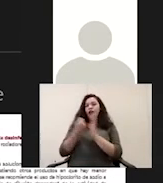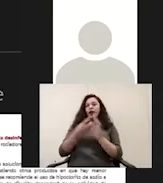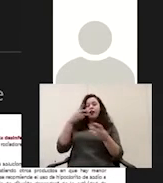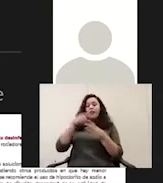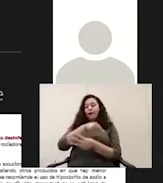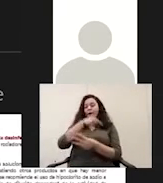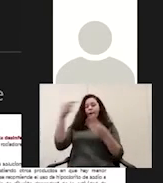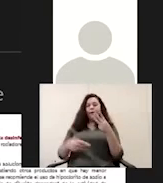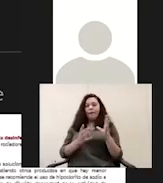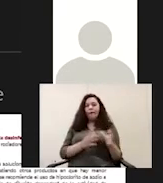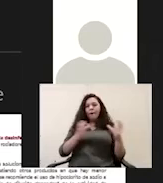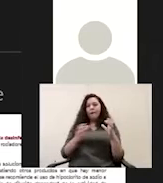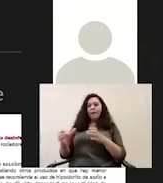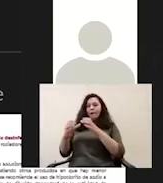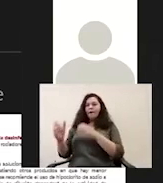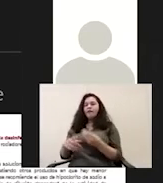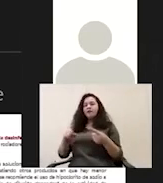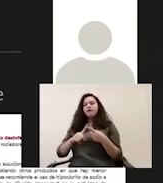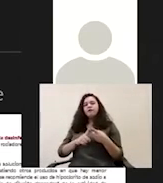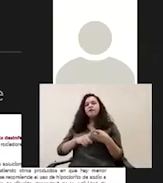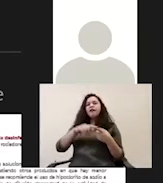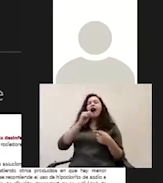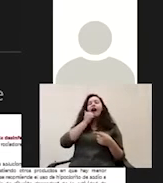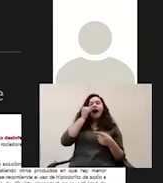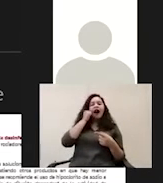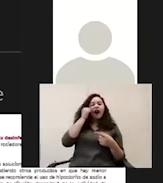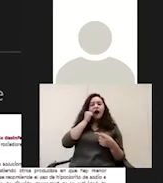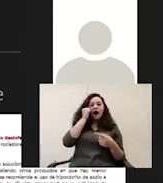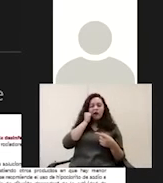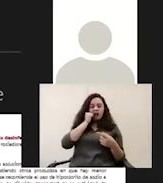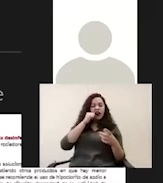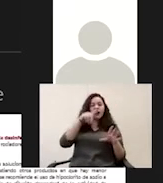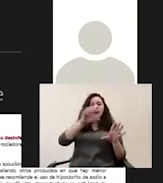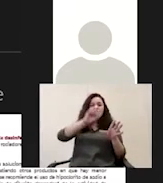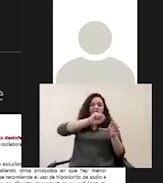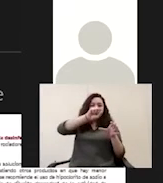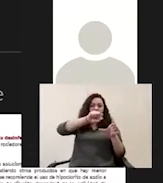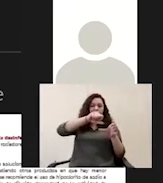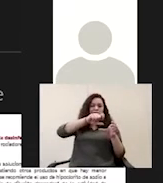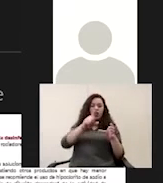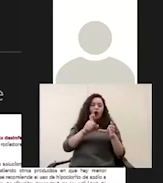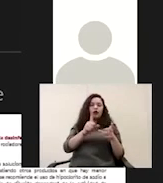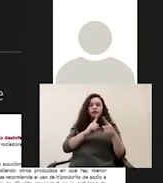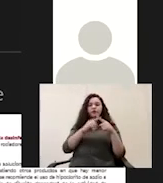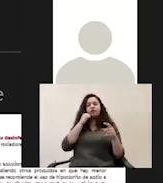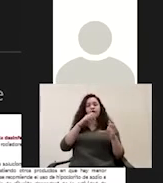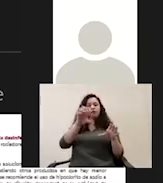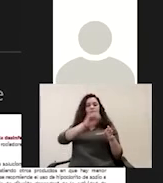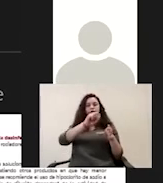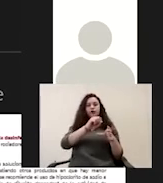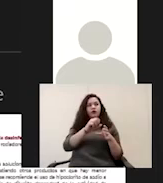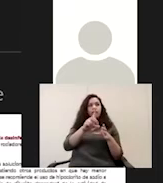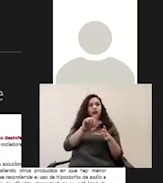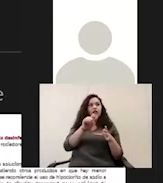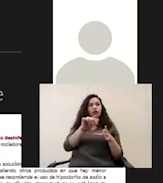3 baldes distintos. Hay que enjabonar en una cubeta, se hace una jabonadura con detergente. Ese va a ser